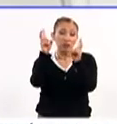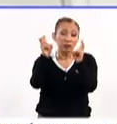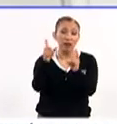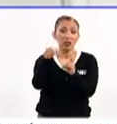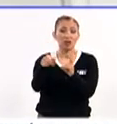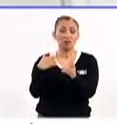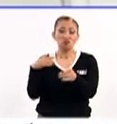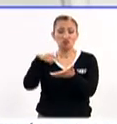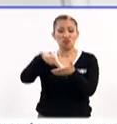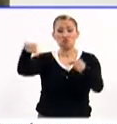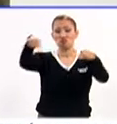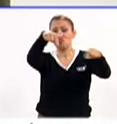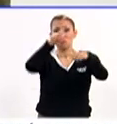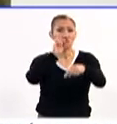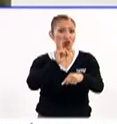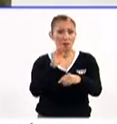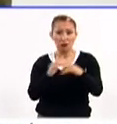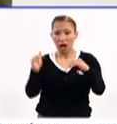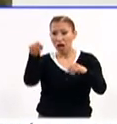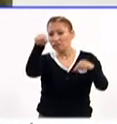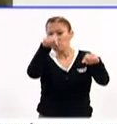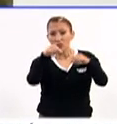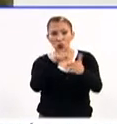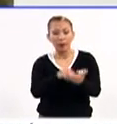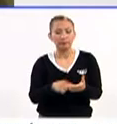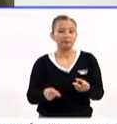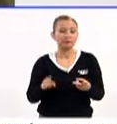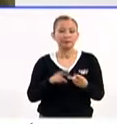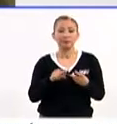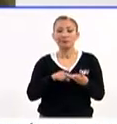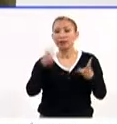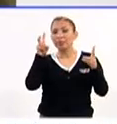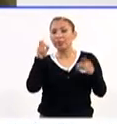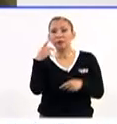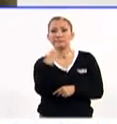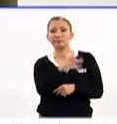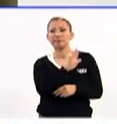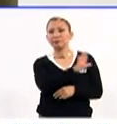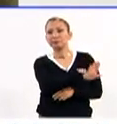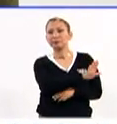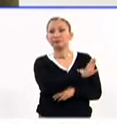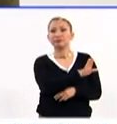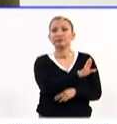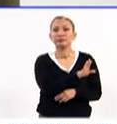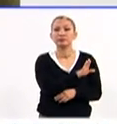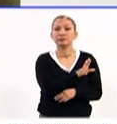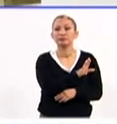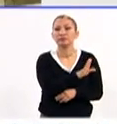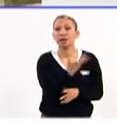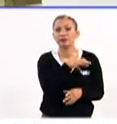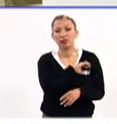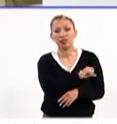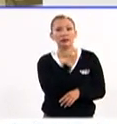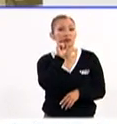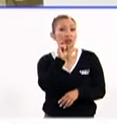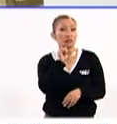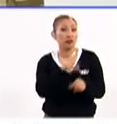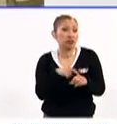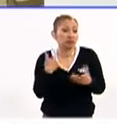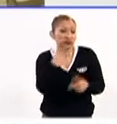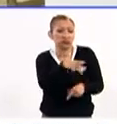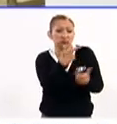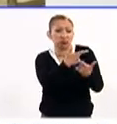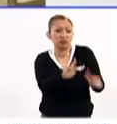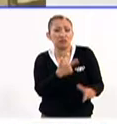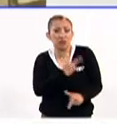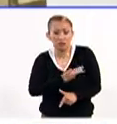empoderamiento femenino. El tema de su, digamos, preferencias sexuales, ¿no?